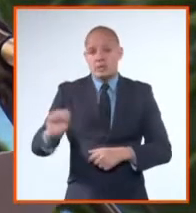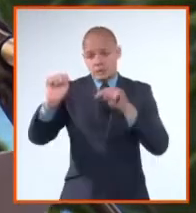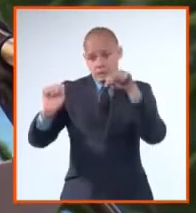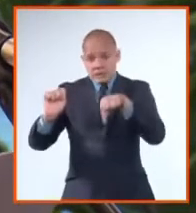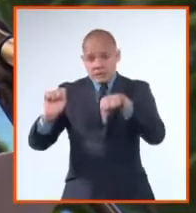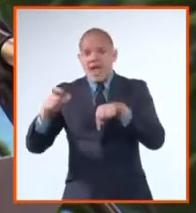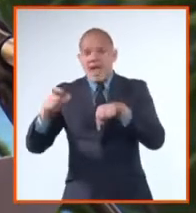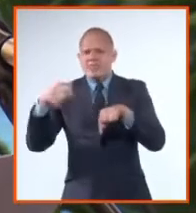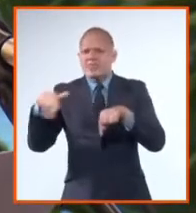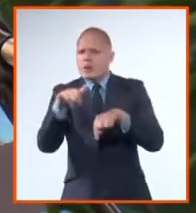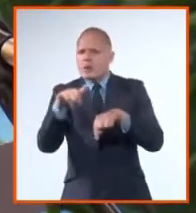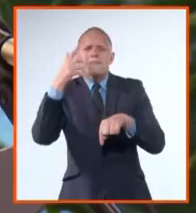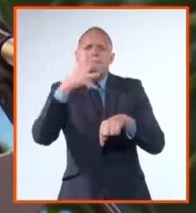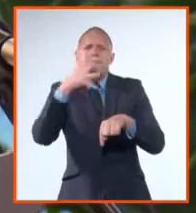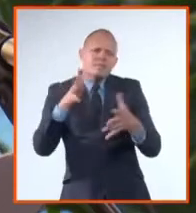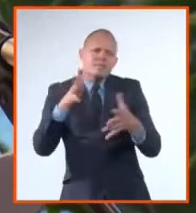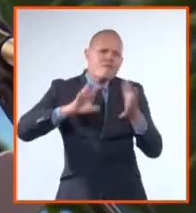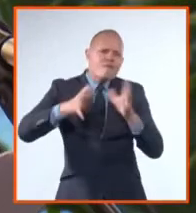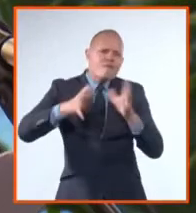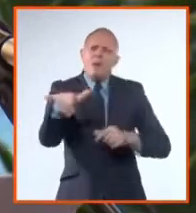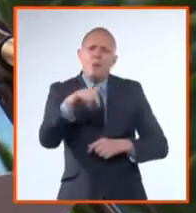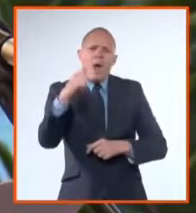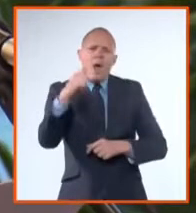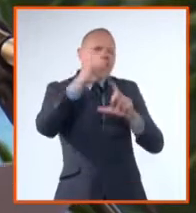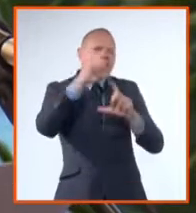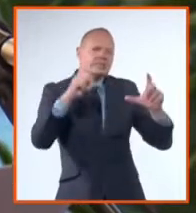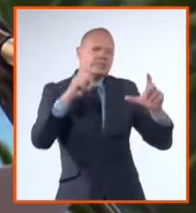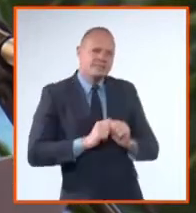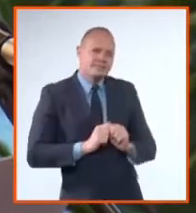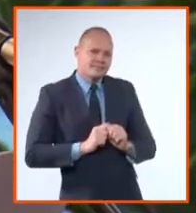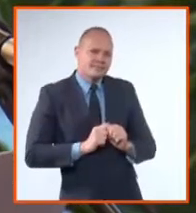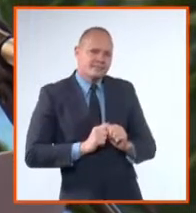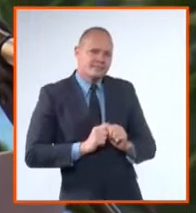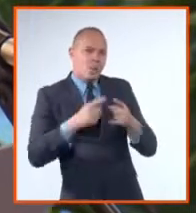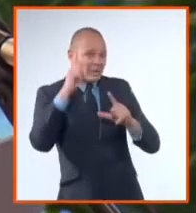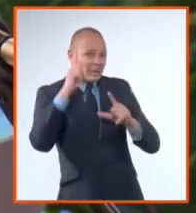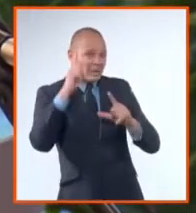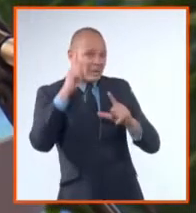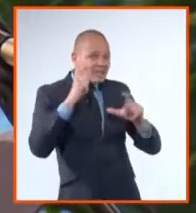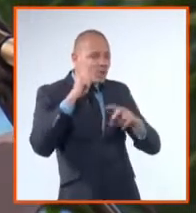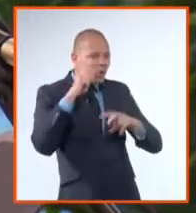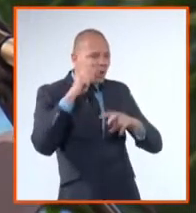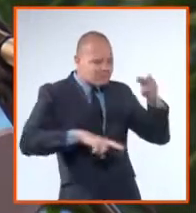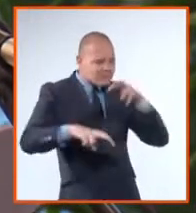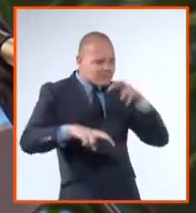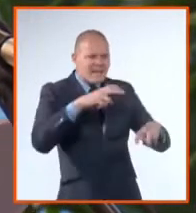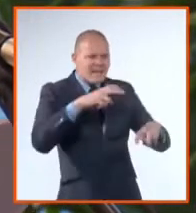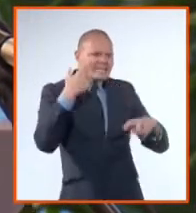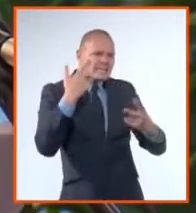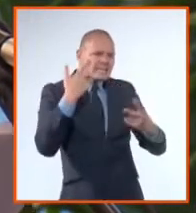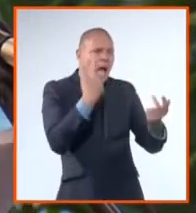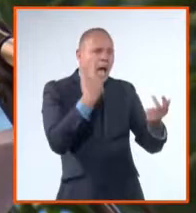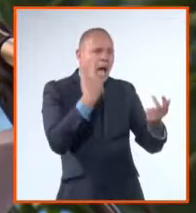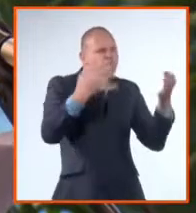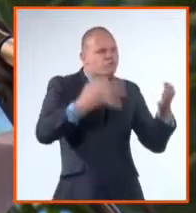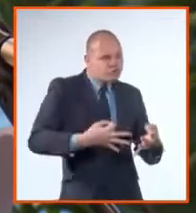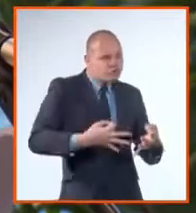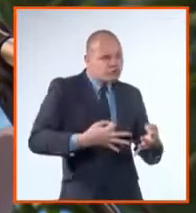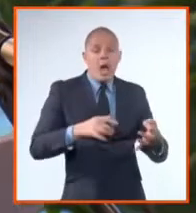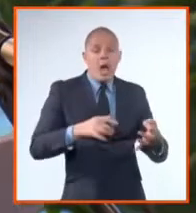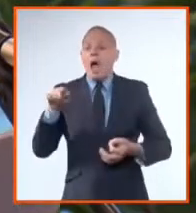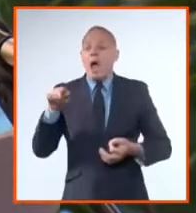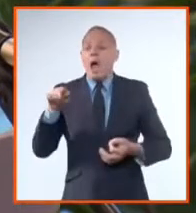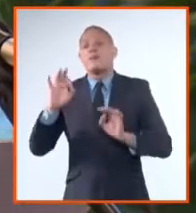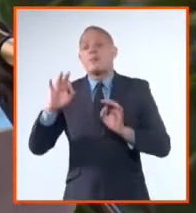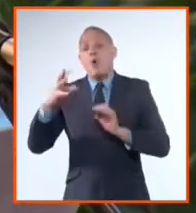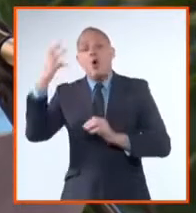intereses de todos son tan importantes como los intereses individuales. En la ciencia, la verdad la buscamos y pretendemos